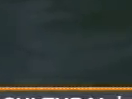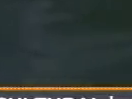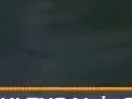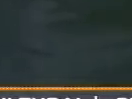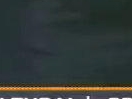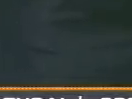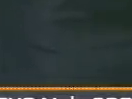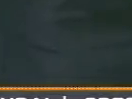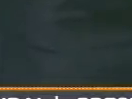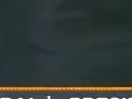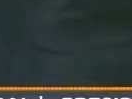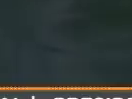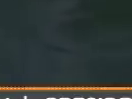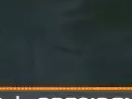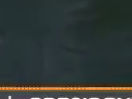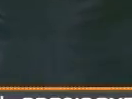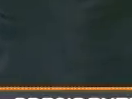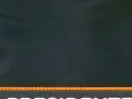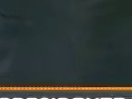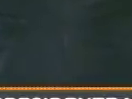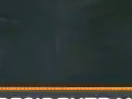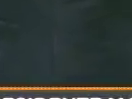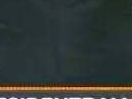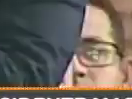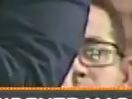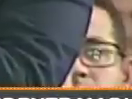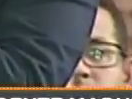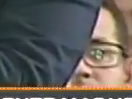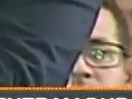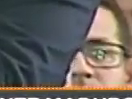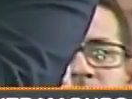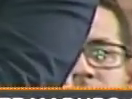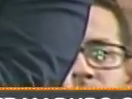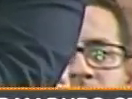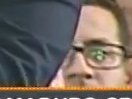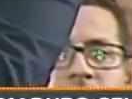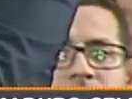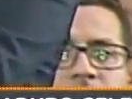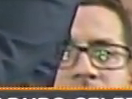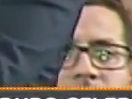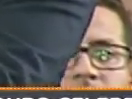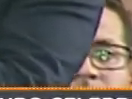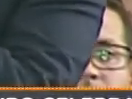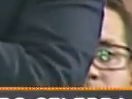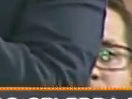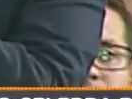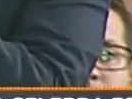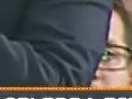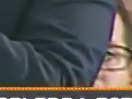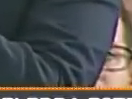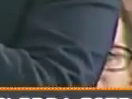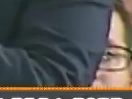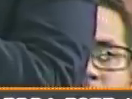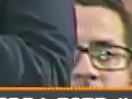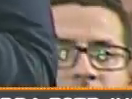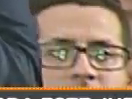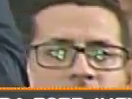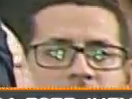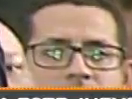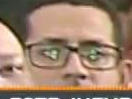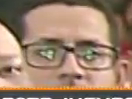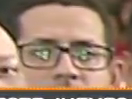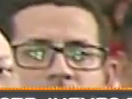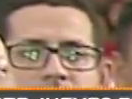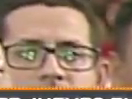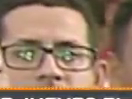venezolano comunero, al pueblo venezolano en la calle, tantas veces, el 13 de abril, pero tantas veces que nos han convocado